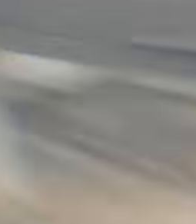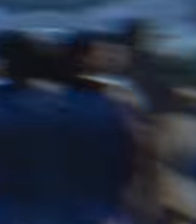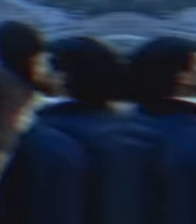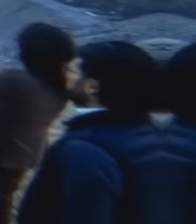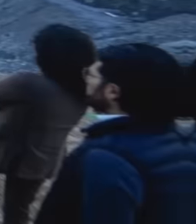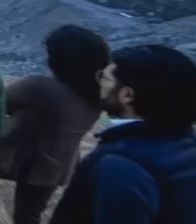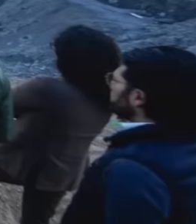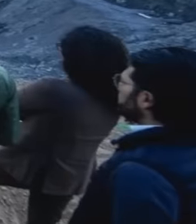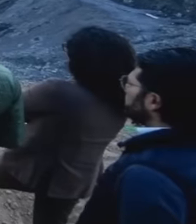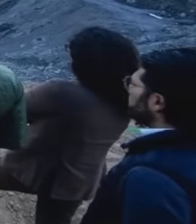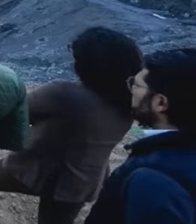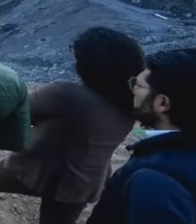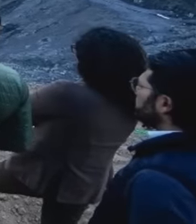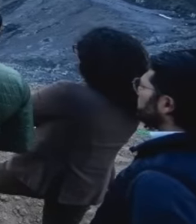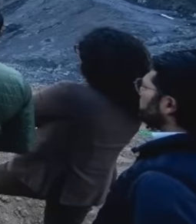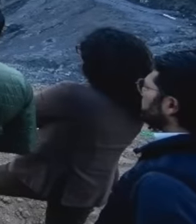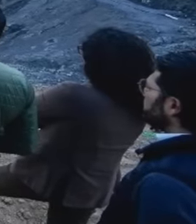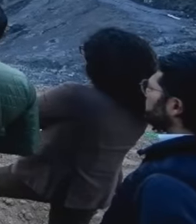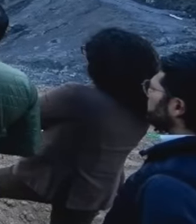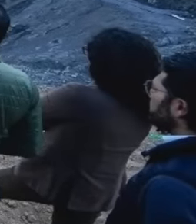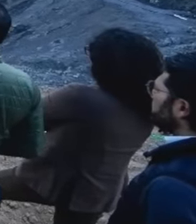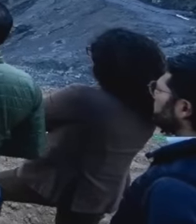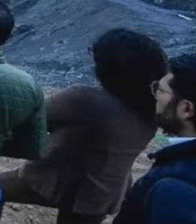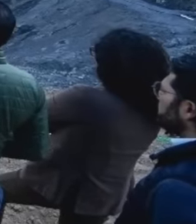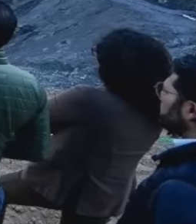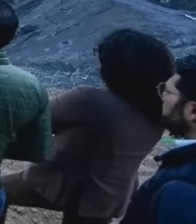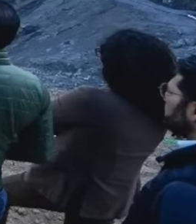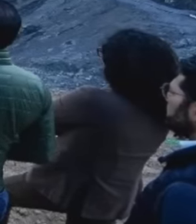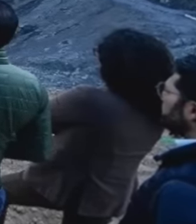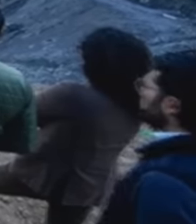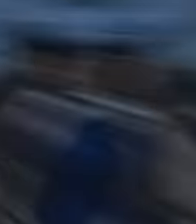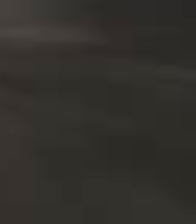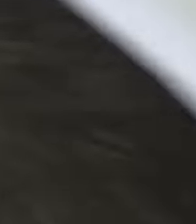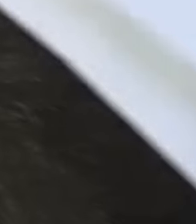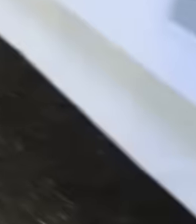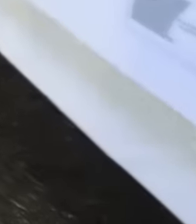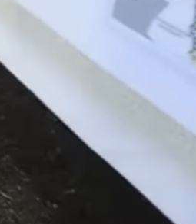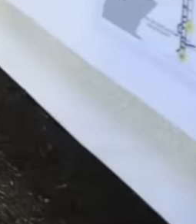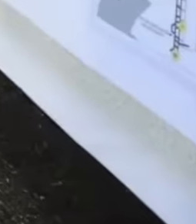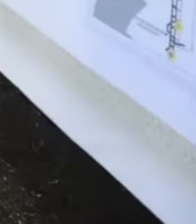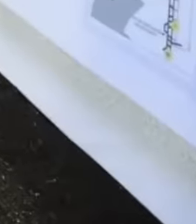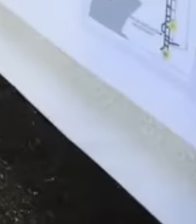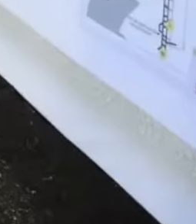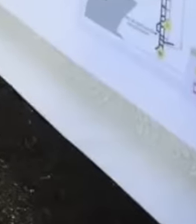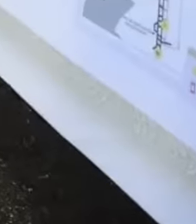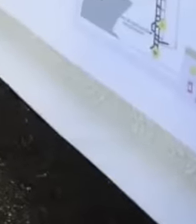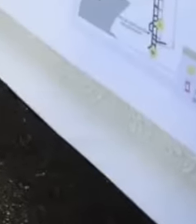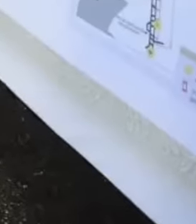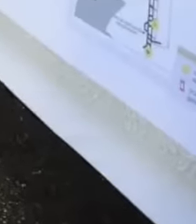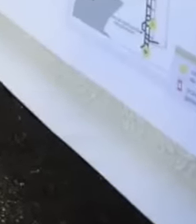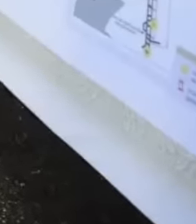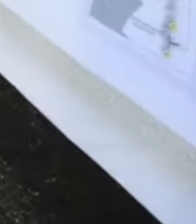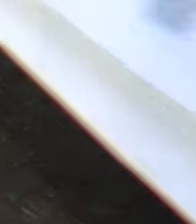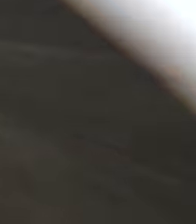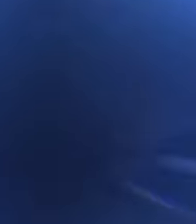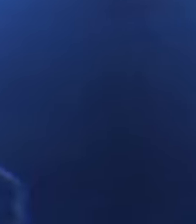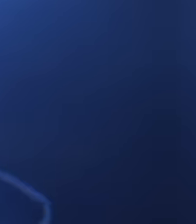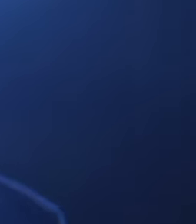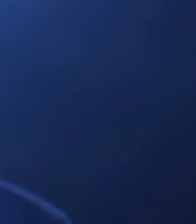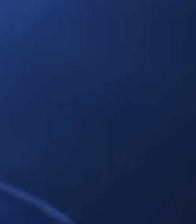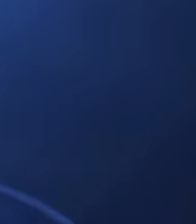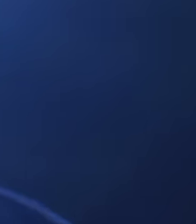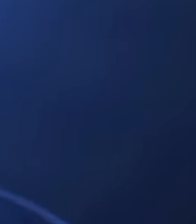mineros. Con la llegada del presidente López Obrador a la presidencia de la República, se comprometió con los familiares